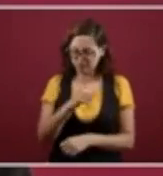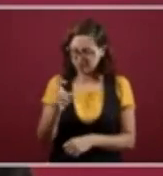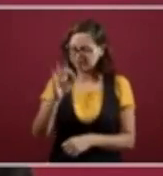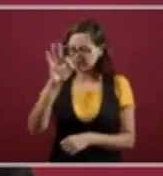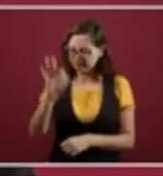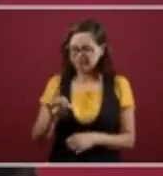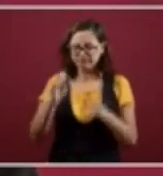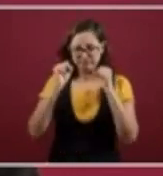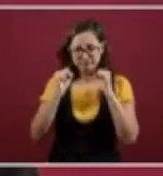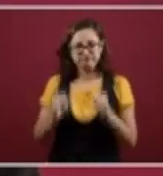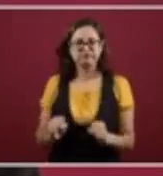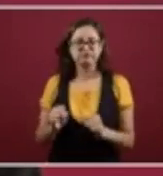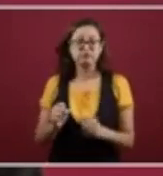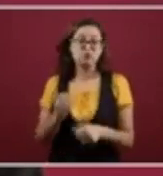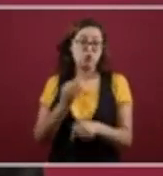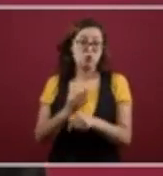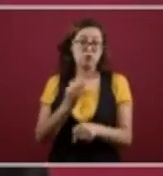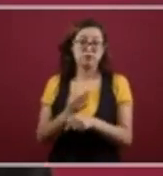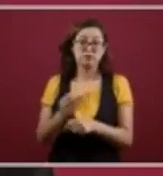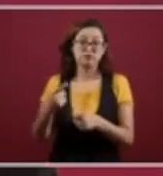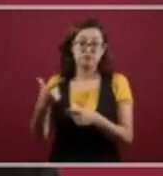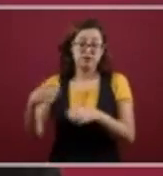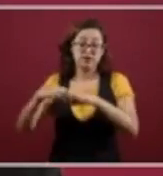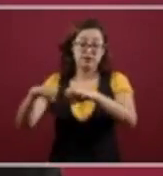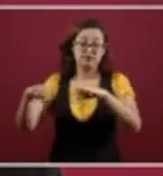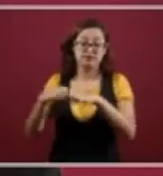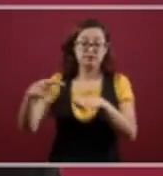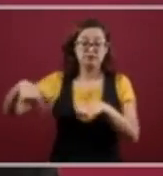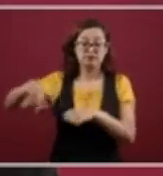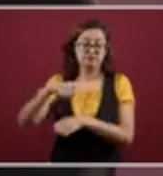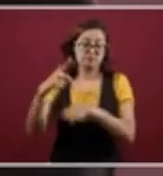deportistas que están en Perú en los Juegos